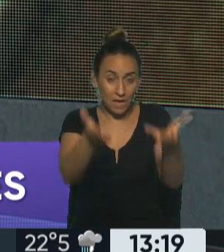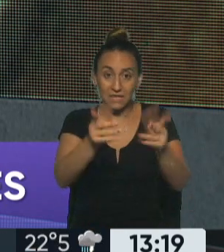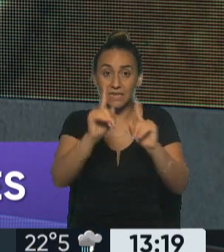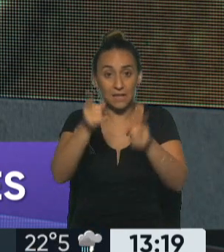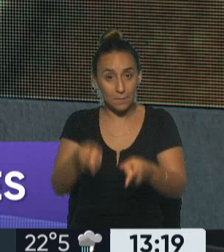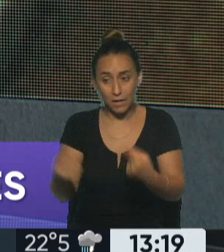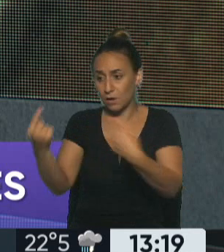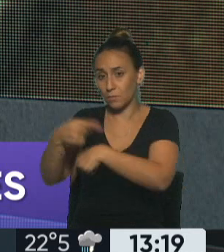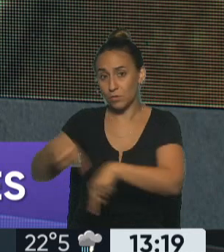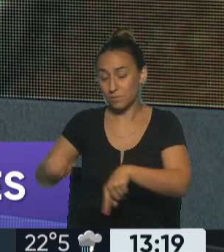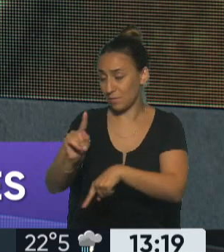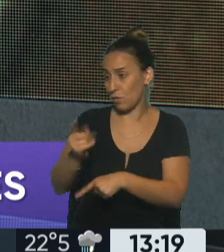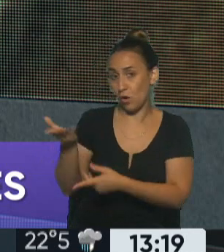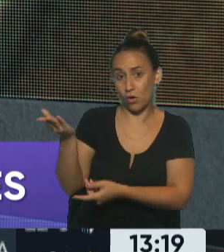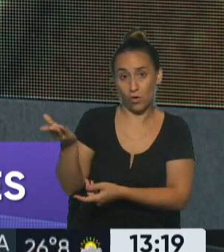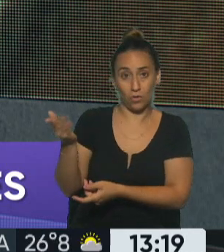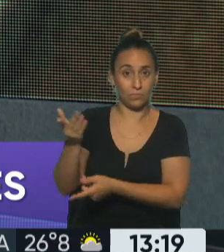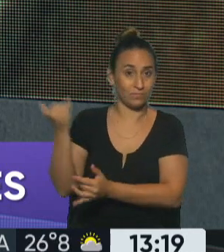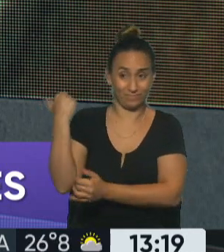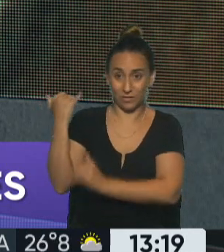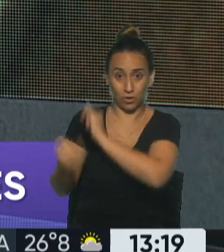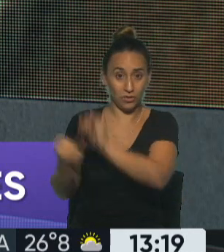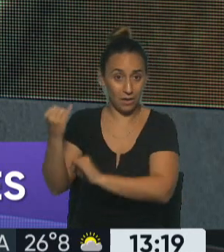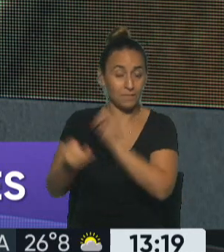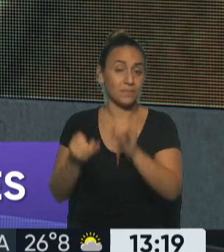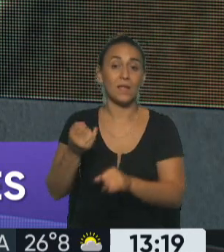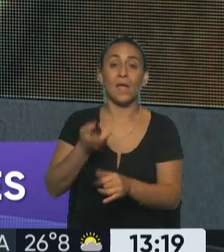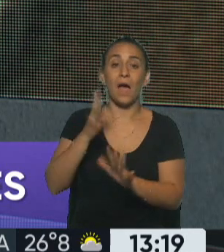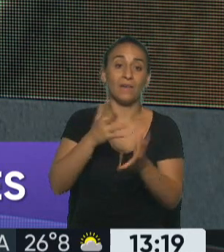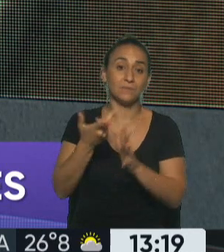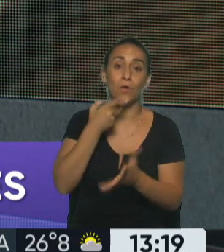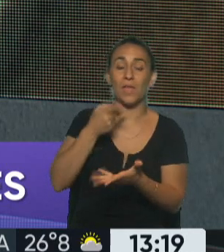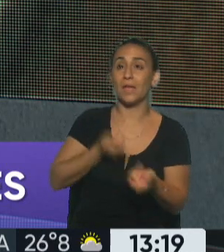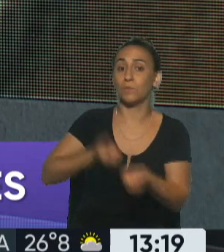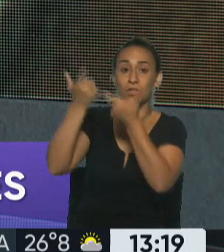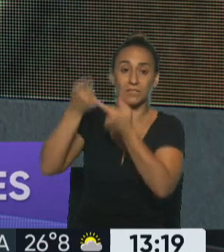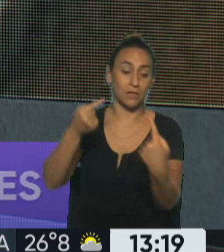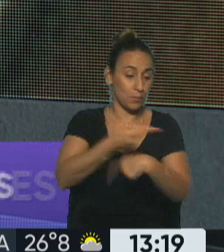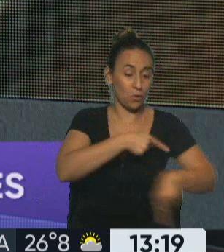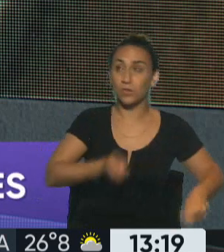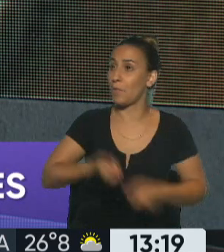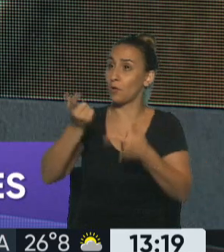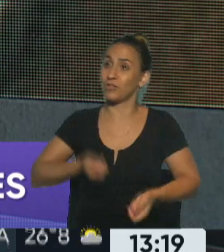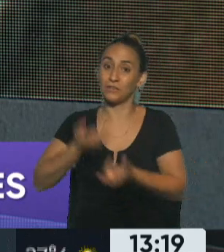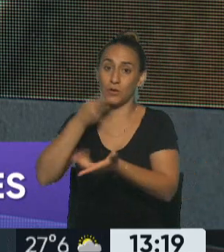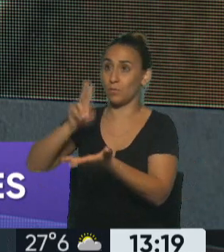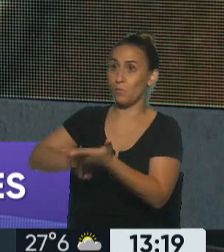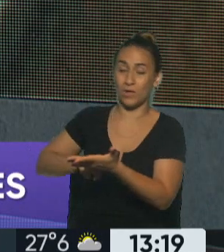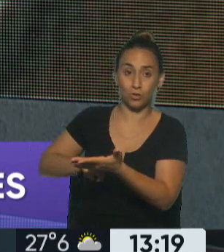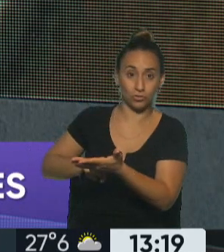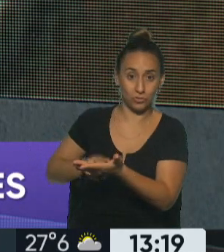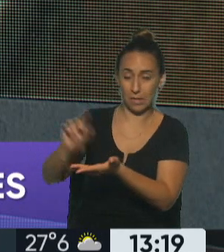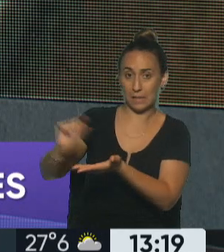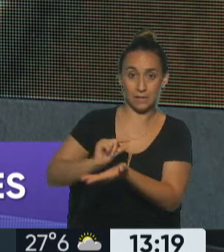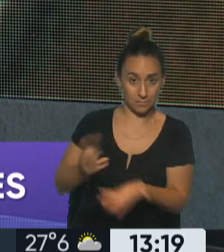vinculado con lo que contaba rulo estos aumentos en las retenciones a las exportaciones de productos primarios son los productos con los que se realizan